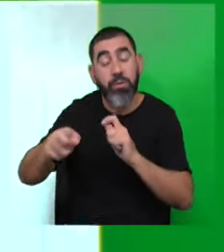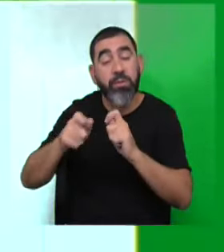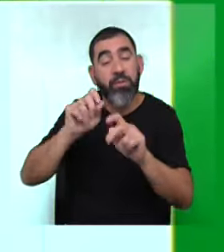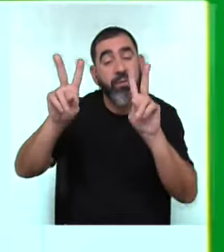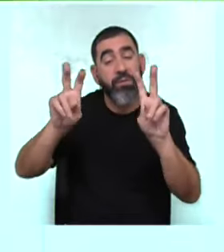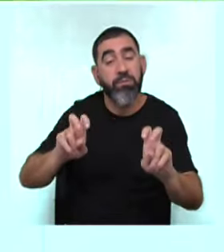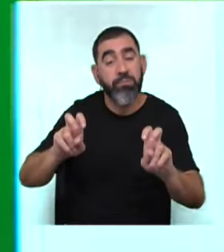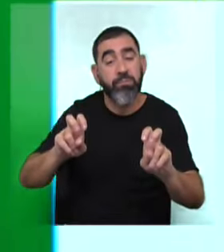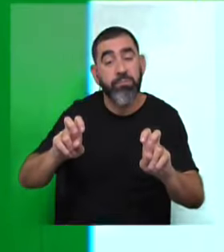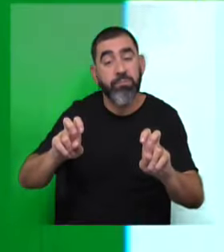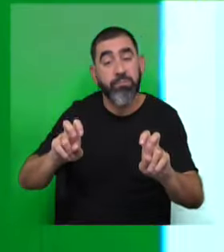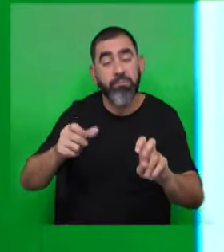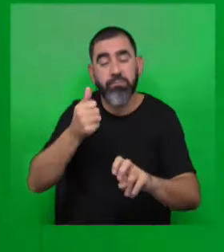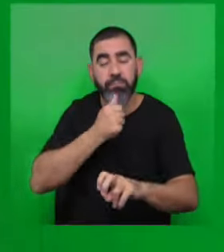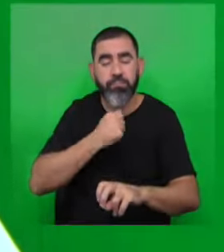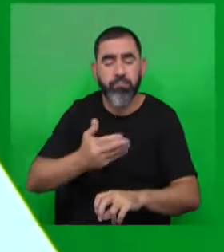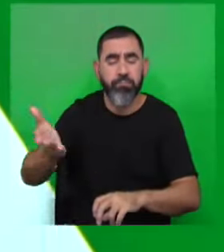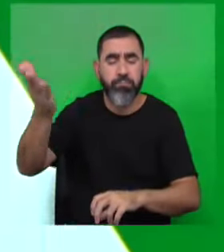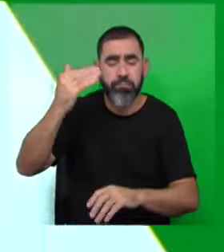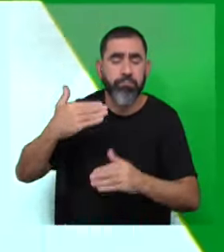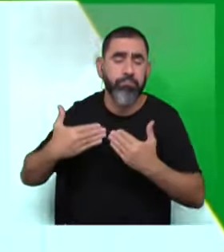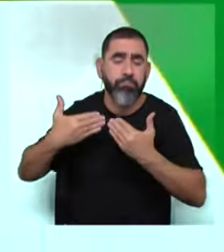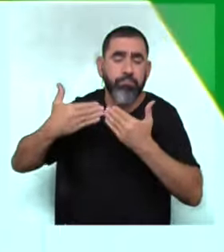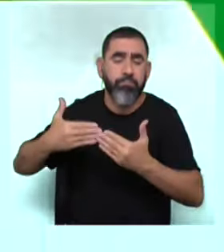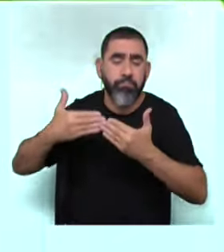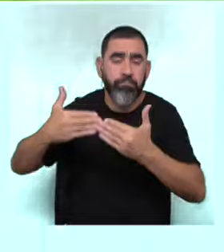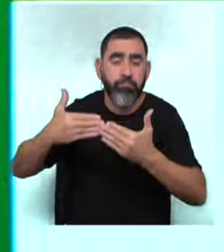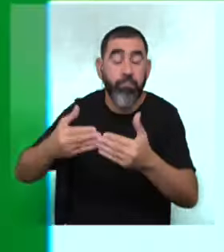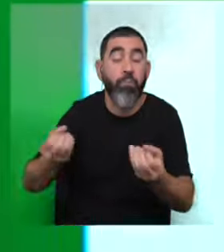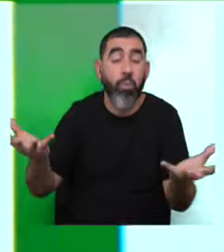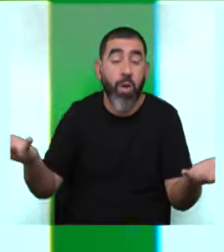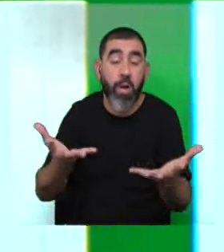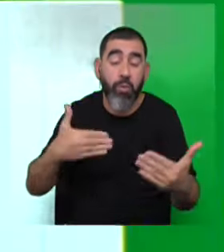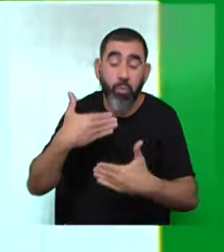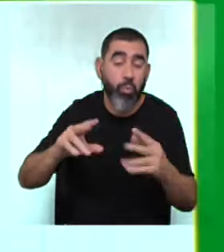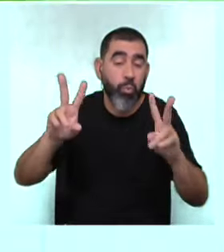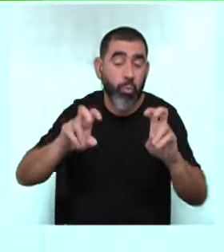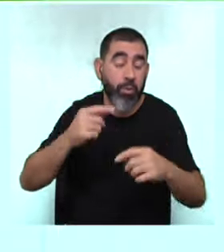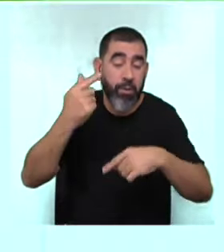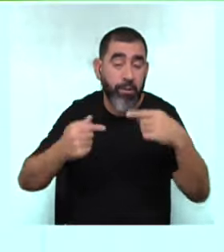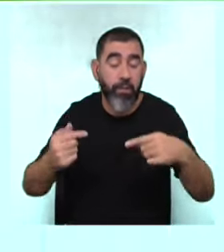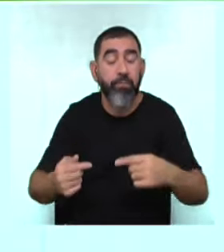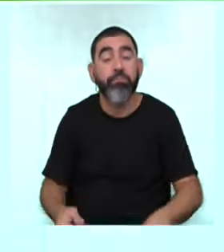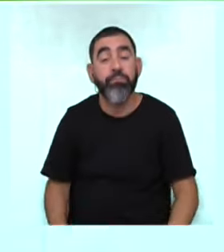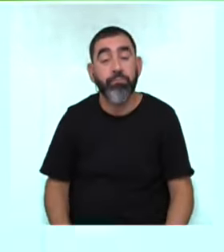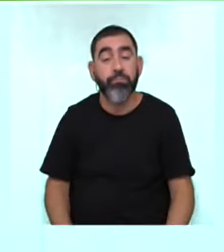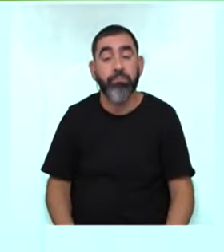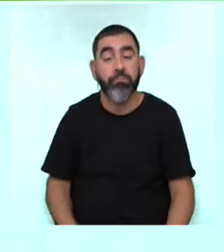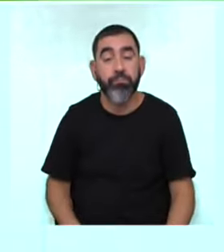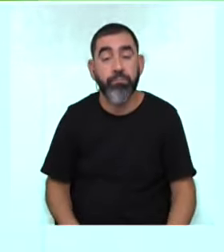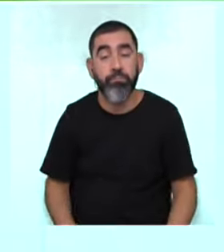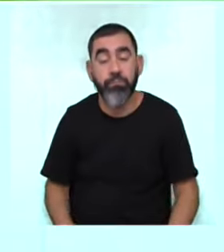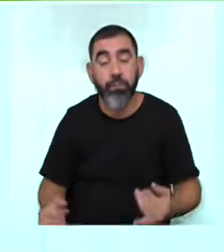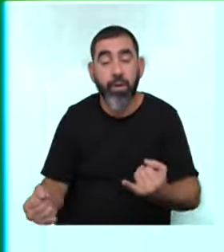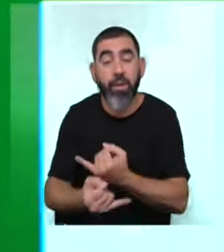tiene una antigüedad porque la veníamos postergando porque la actualidad nos fue poniendo temas adelante. Pero la idea tenía que ver con lo que fue el Día de